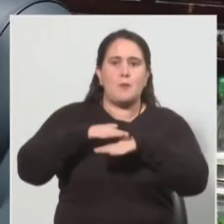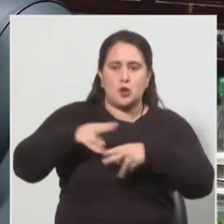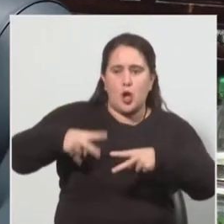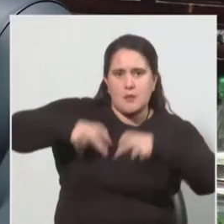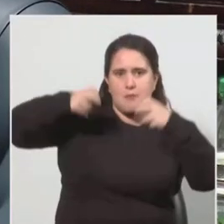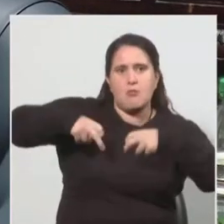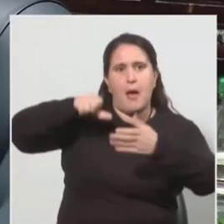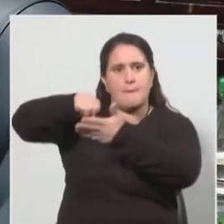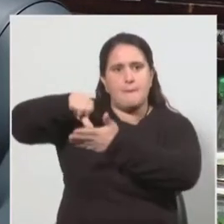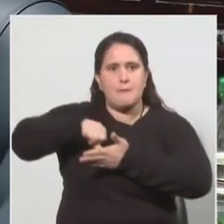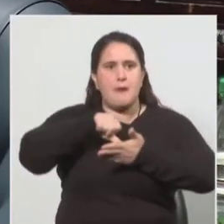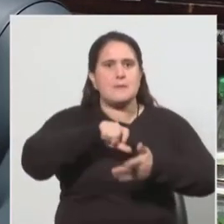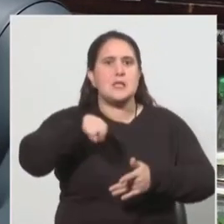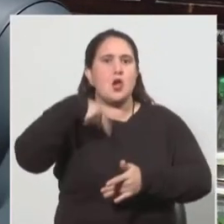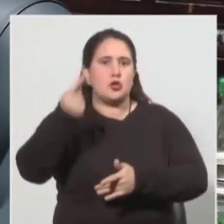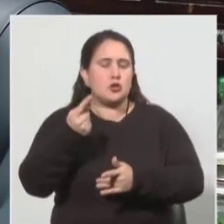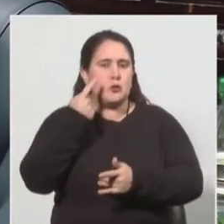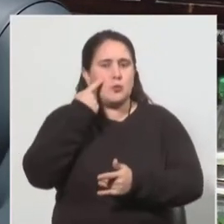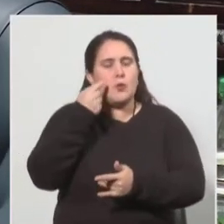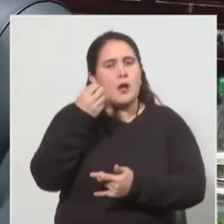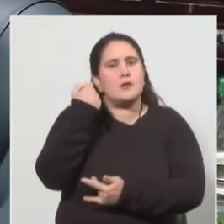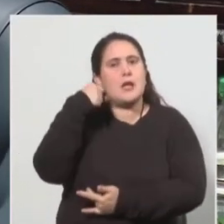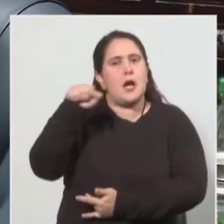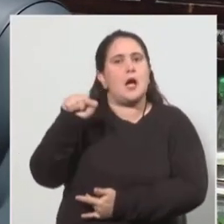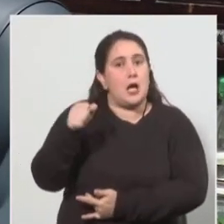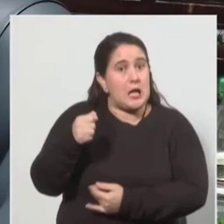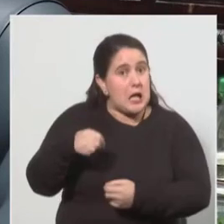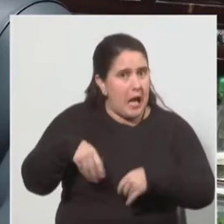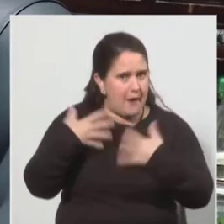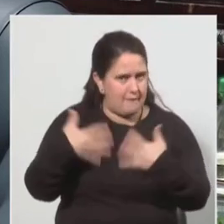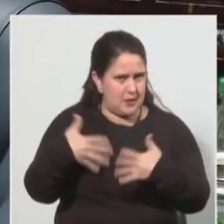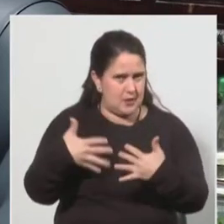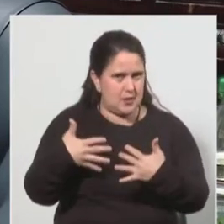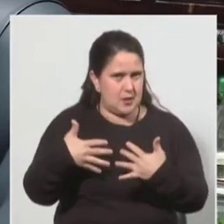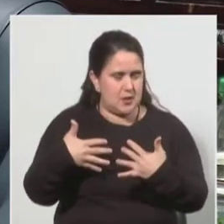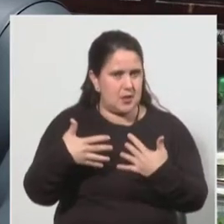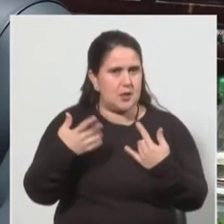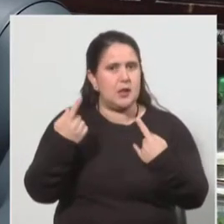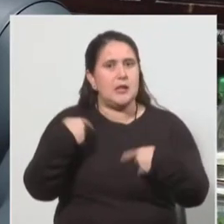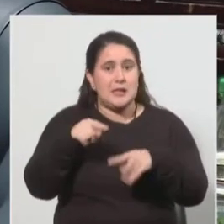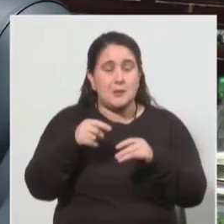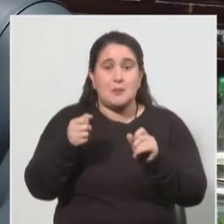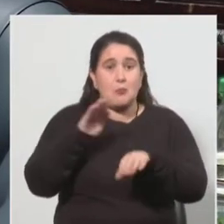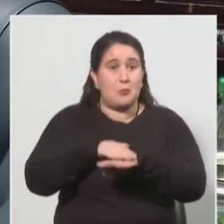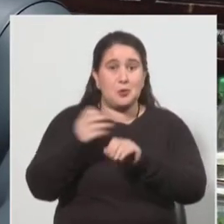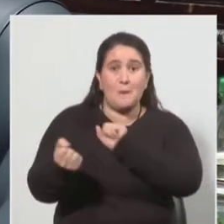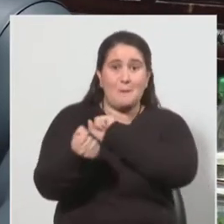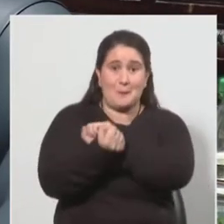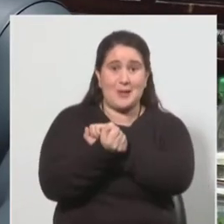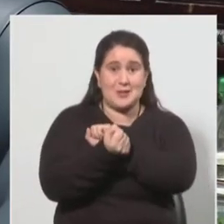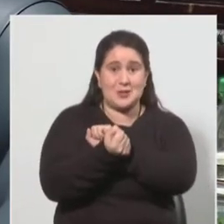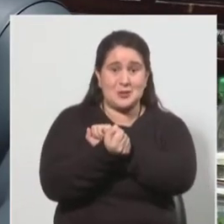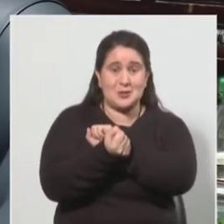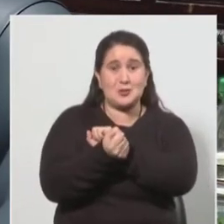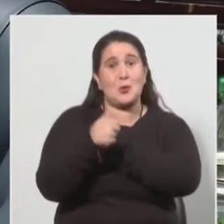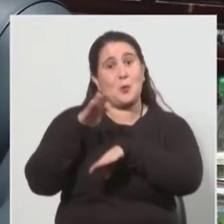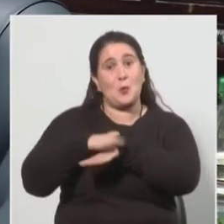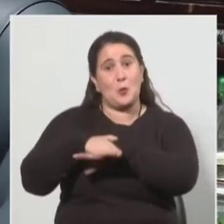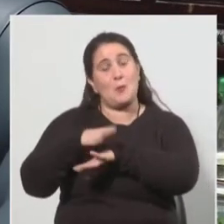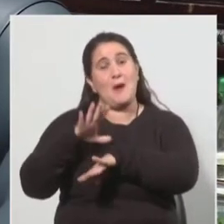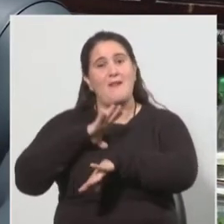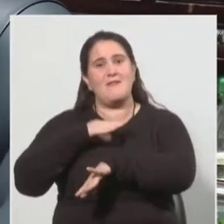investigada internacionalmente por presuntos delitos muy graves y que se encontraba preso por utilizar